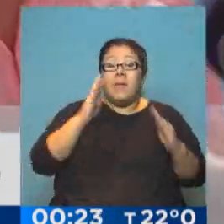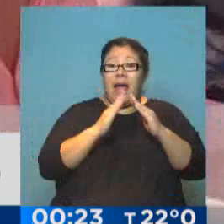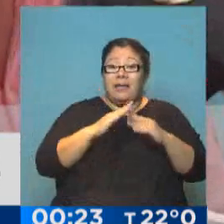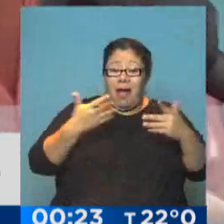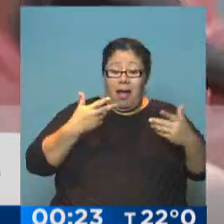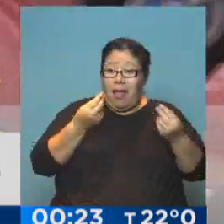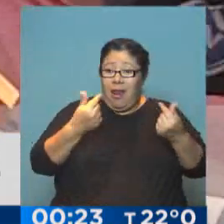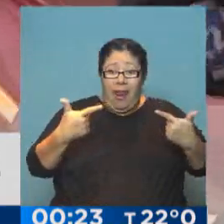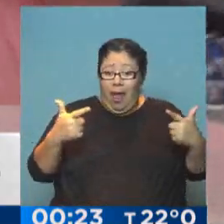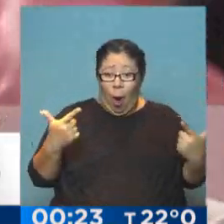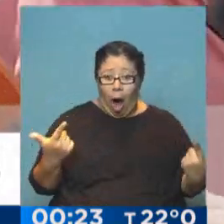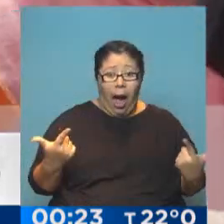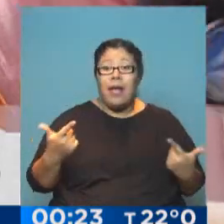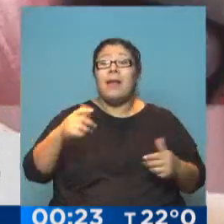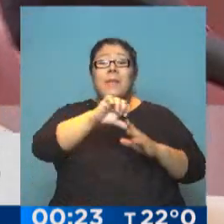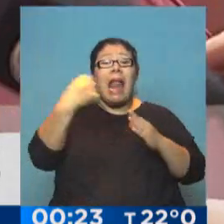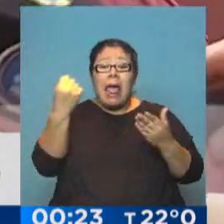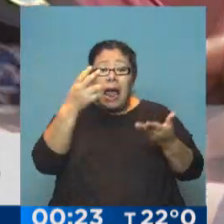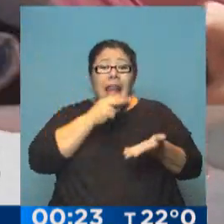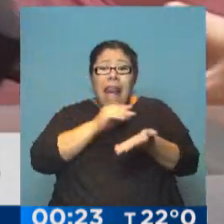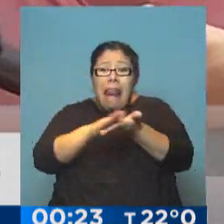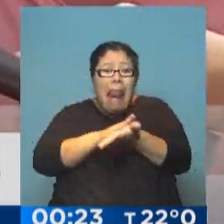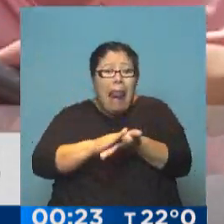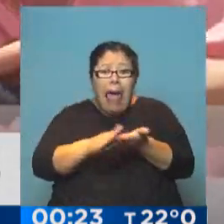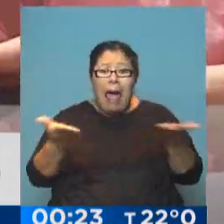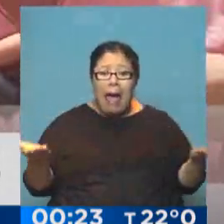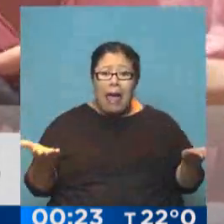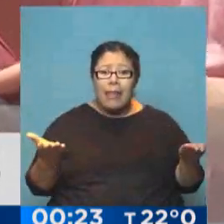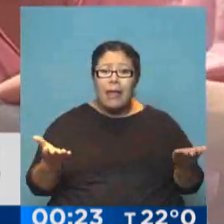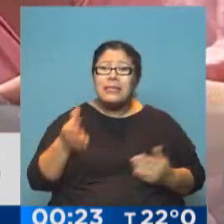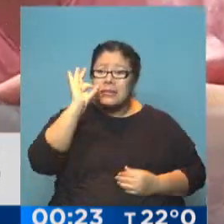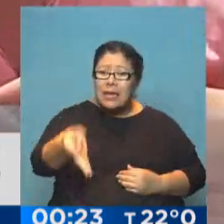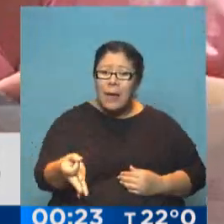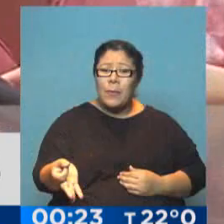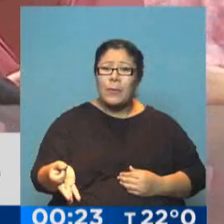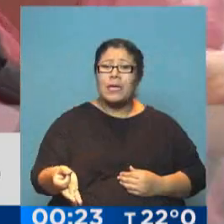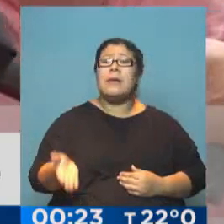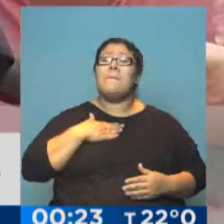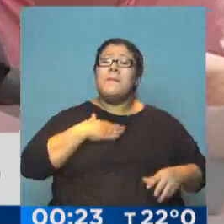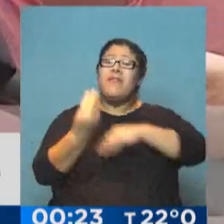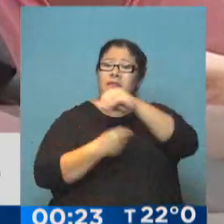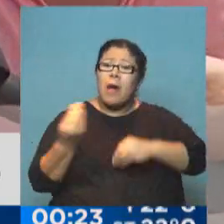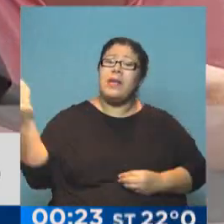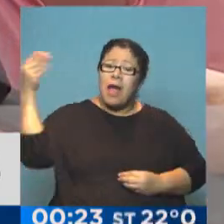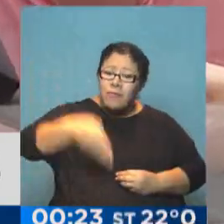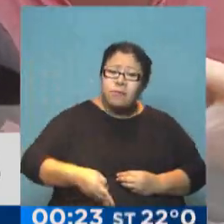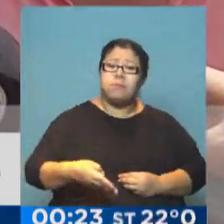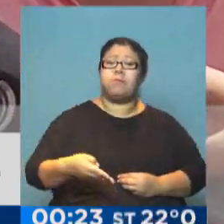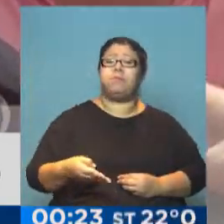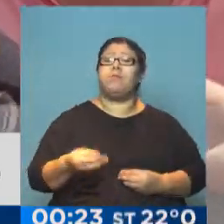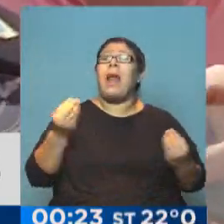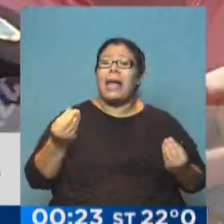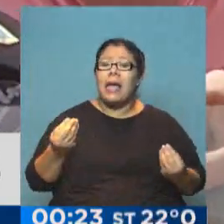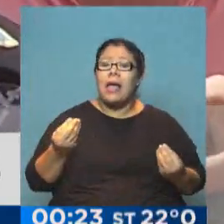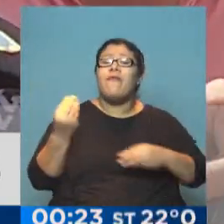Si vas a mi casa, ves mi heladera, no tengo nada, vacío nomás tengo. ¿Entendés? ¿Sabes una cosa? Mi familia viene acá, venimos todos los días con mi familia, ¿sabes por qué?